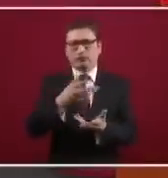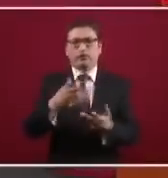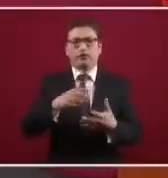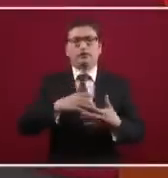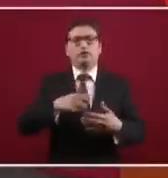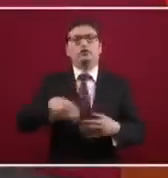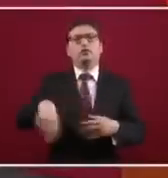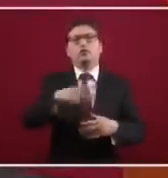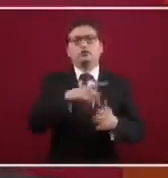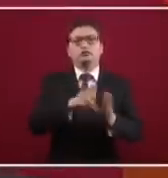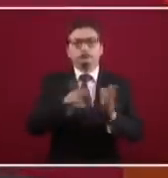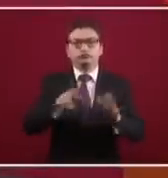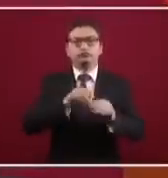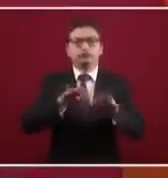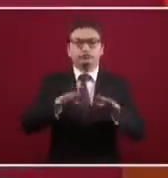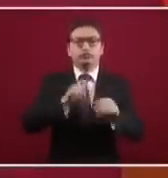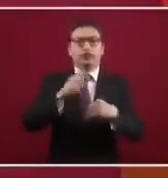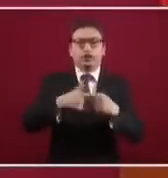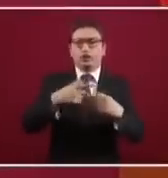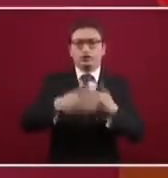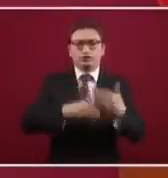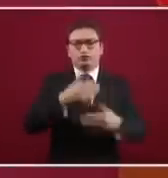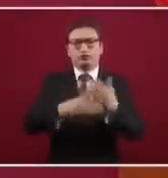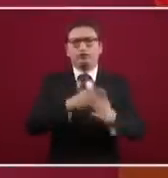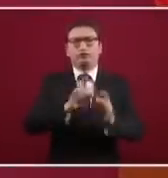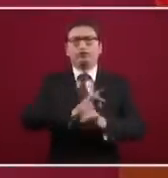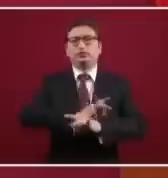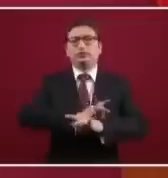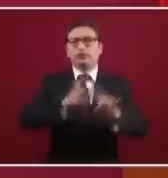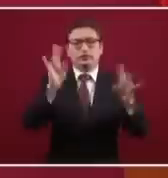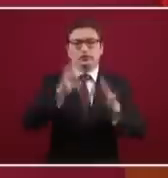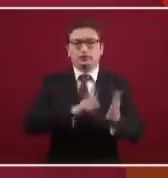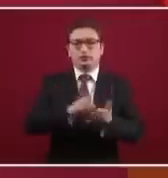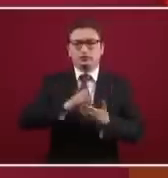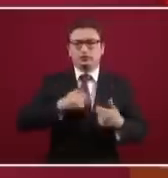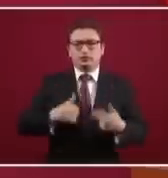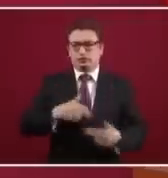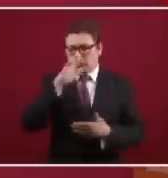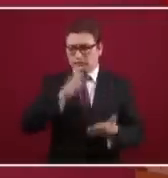esclarecer una violación grave a derechos humanos.